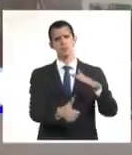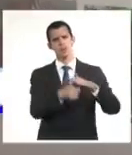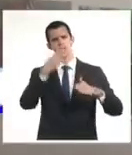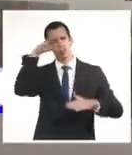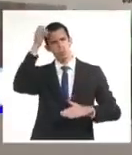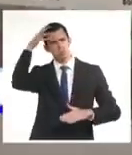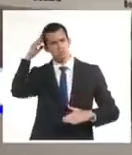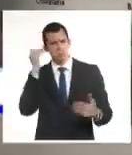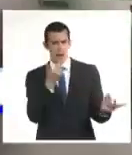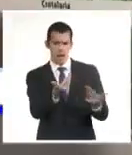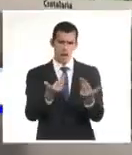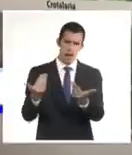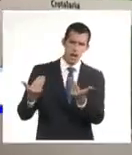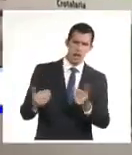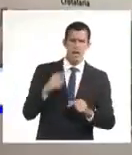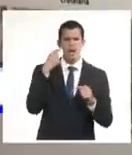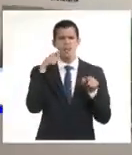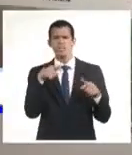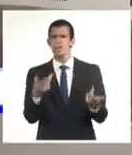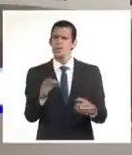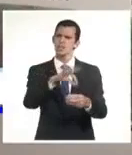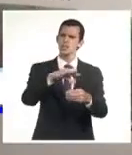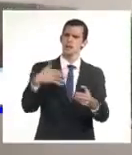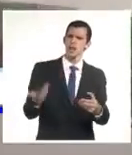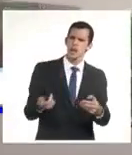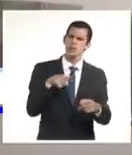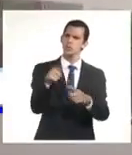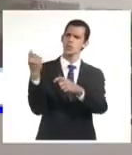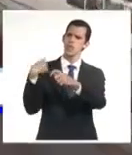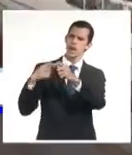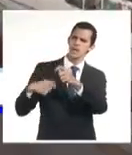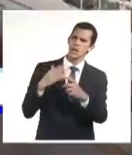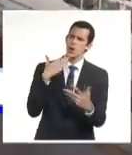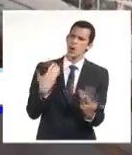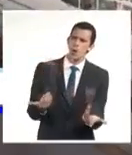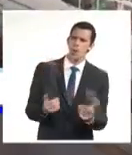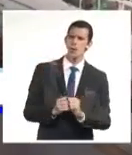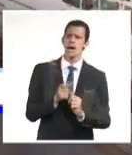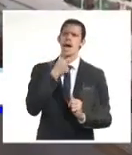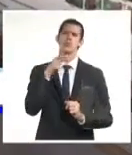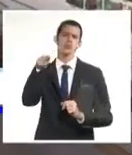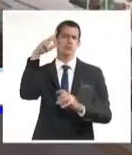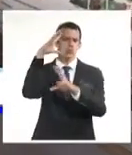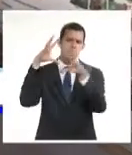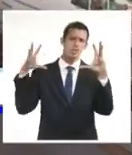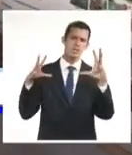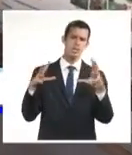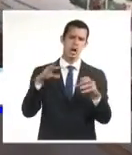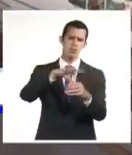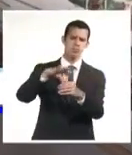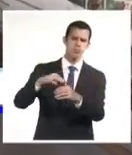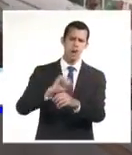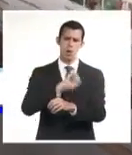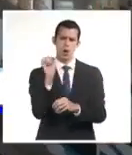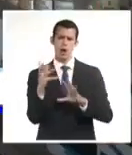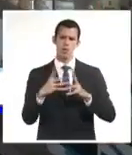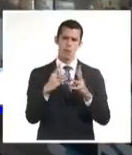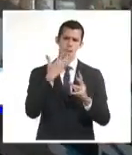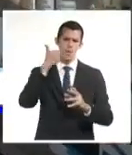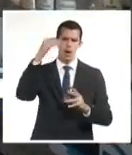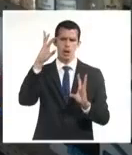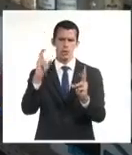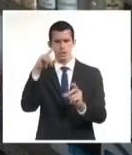la diversificación de las cosechas, las ventas a la población y la aplicación de la ciencia para conseguir mejores